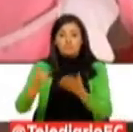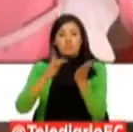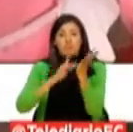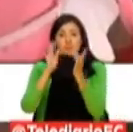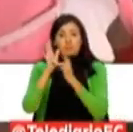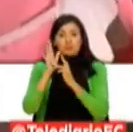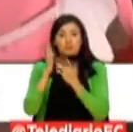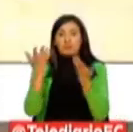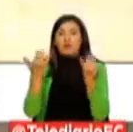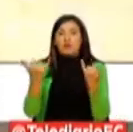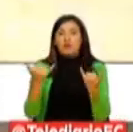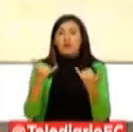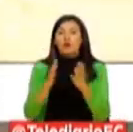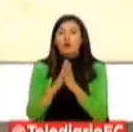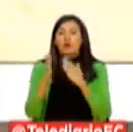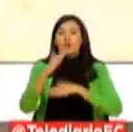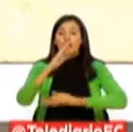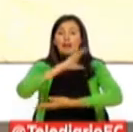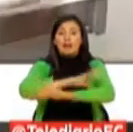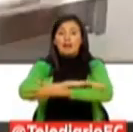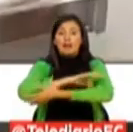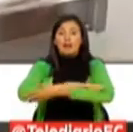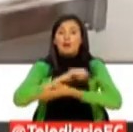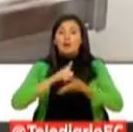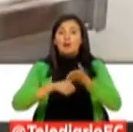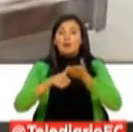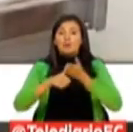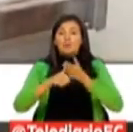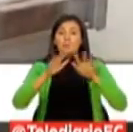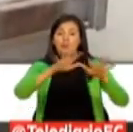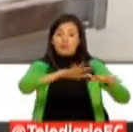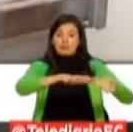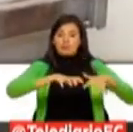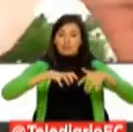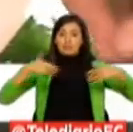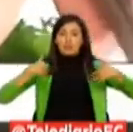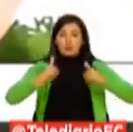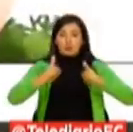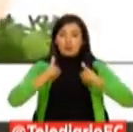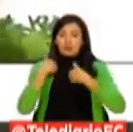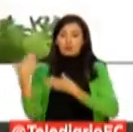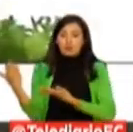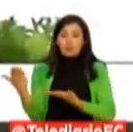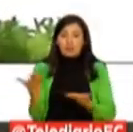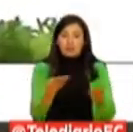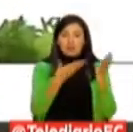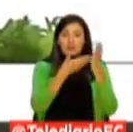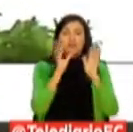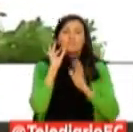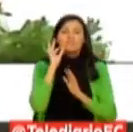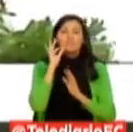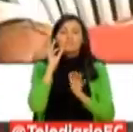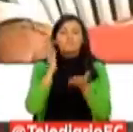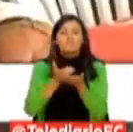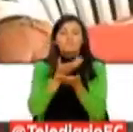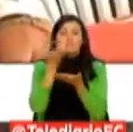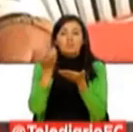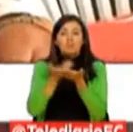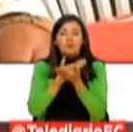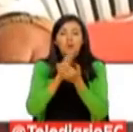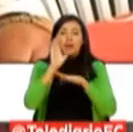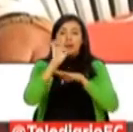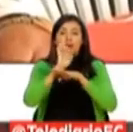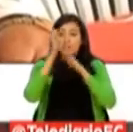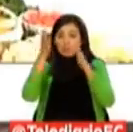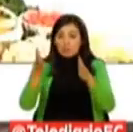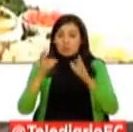esta ocasión se encuentran en la plataforma del Ministerio de Agricultura y Ganadería, ofreciendo este exquisito plato a